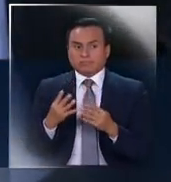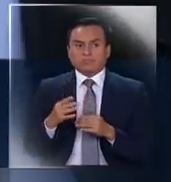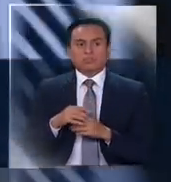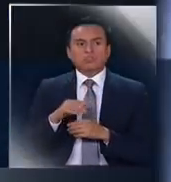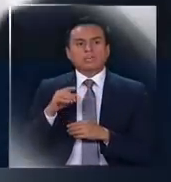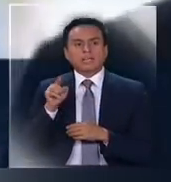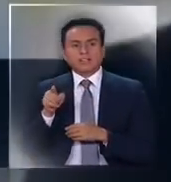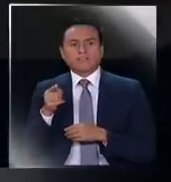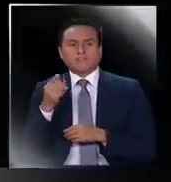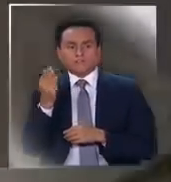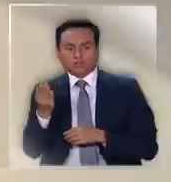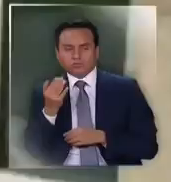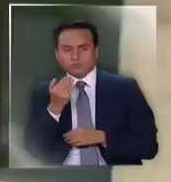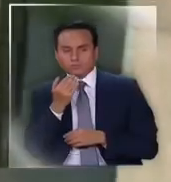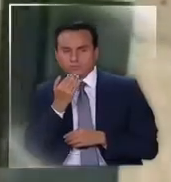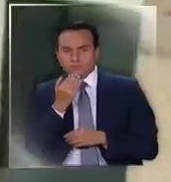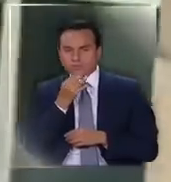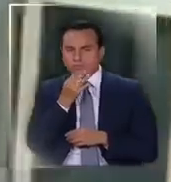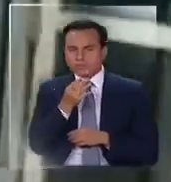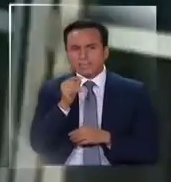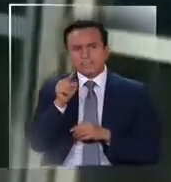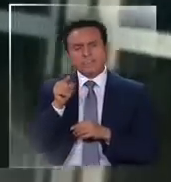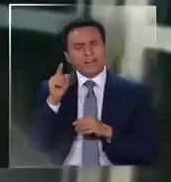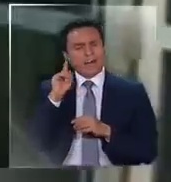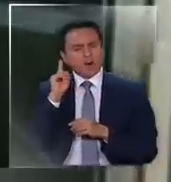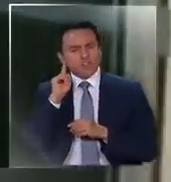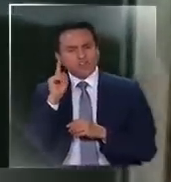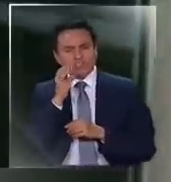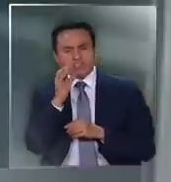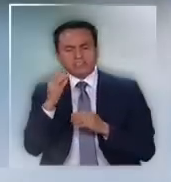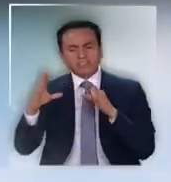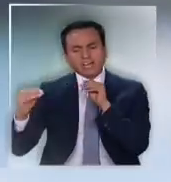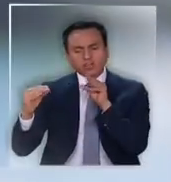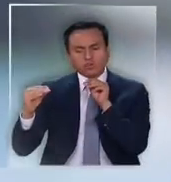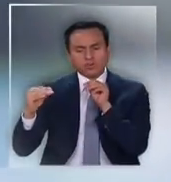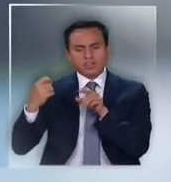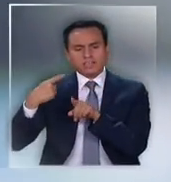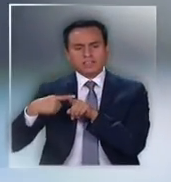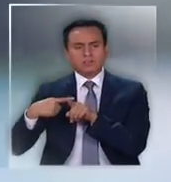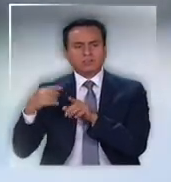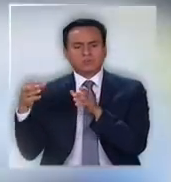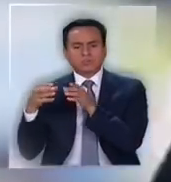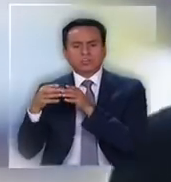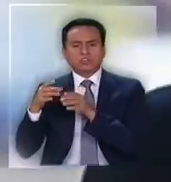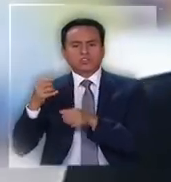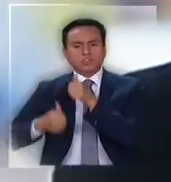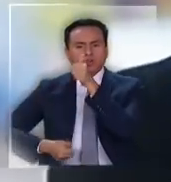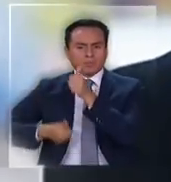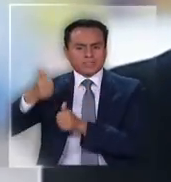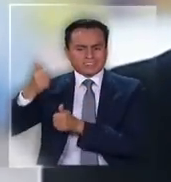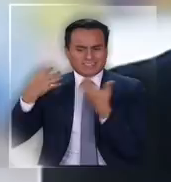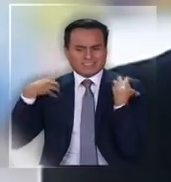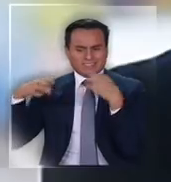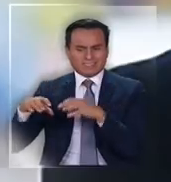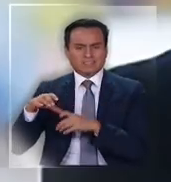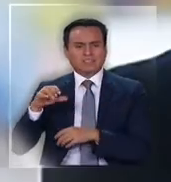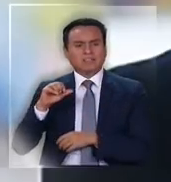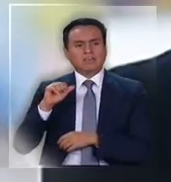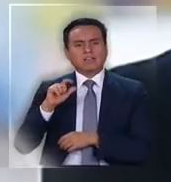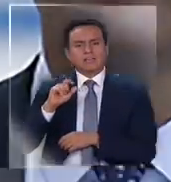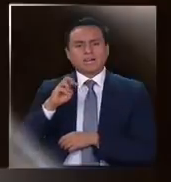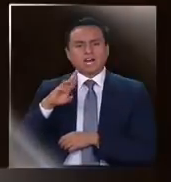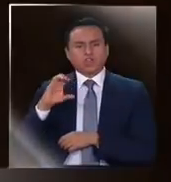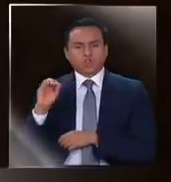presos. Este audio corresponde a un diálogo entre el ex ejecutivo de Torneos y Competencias, Alejandro